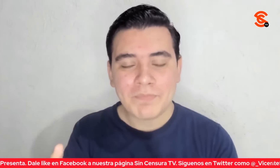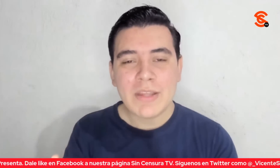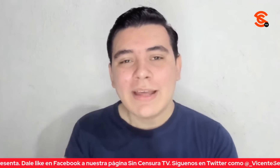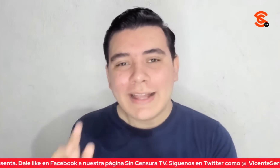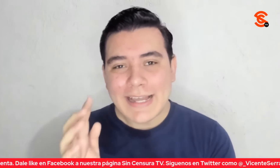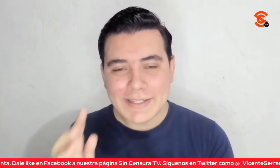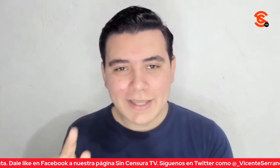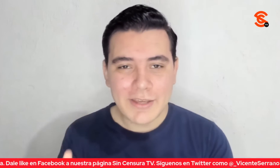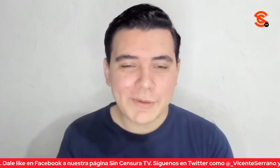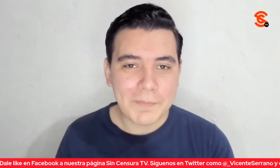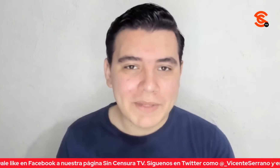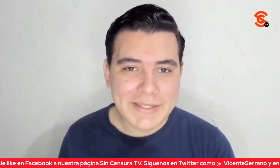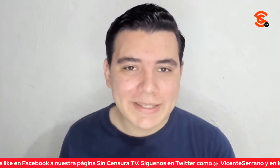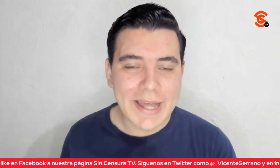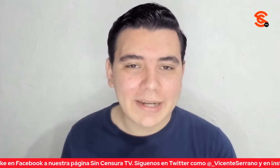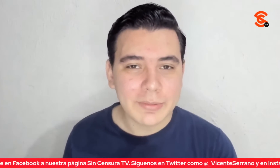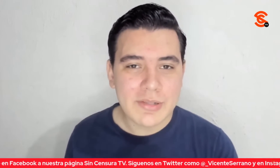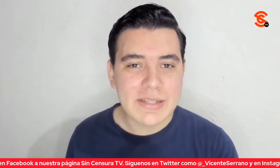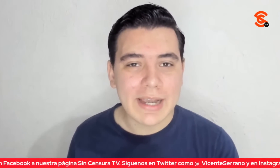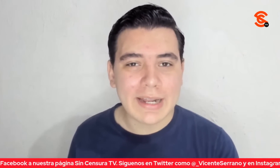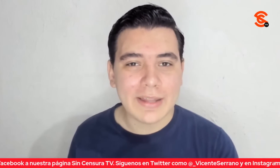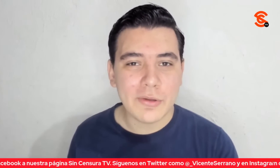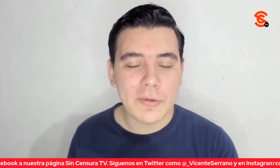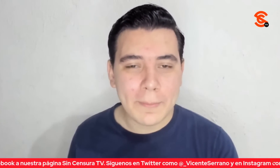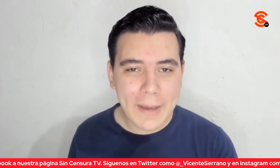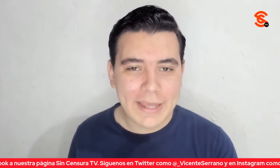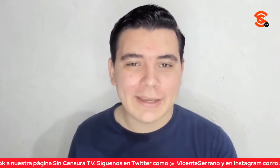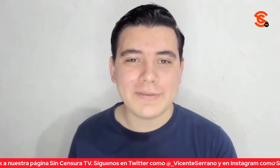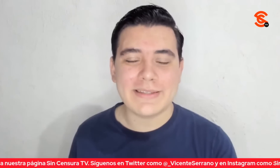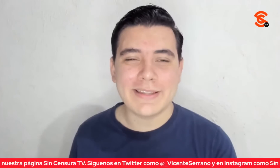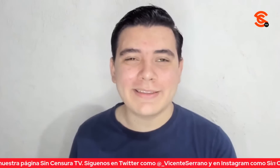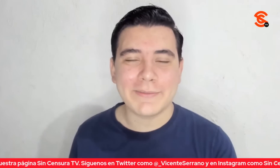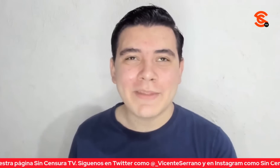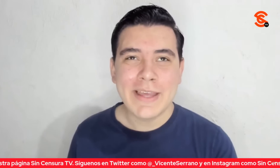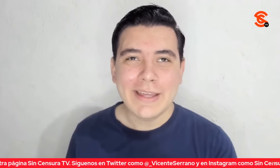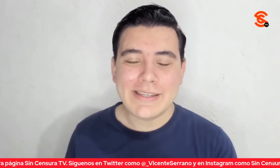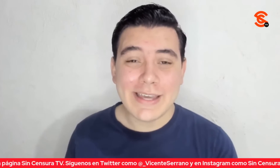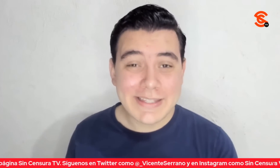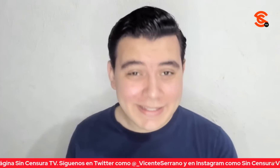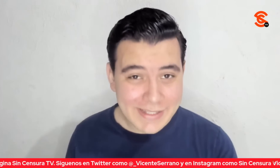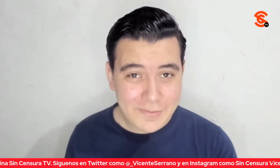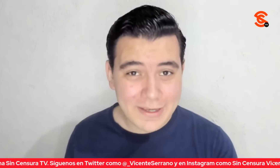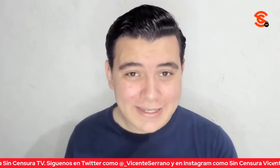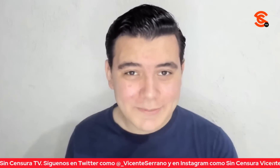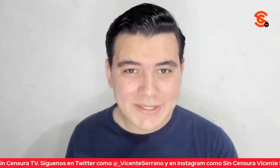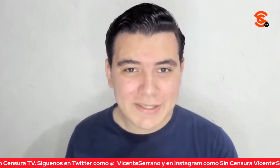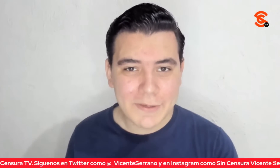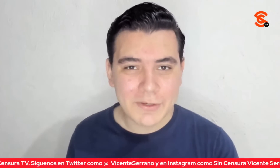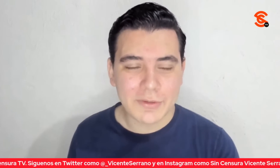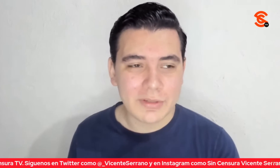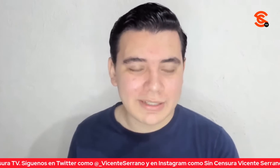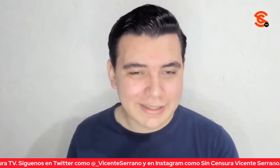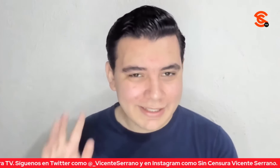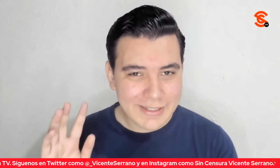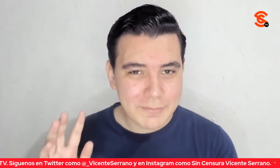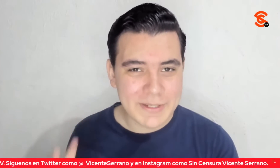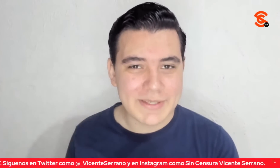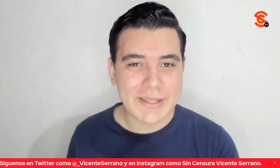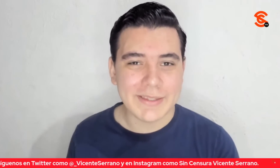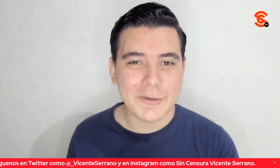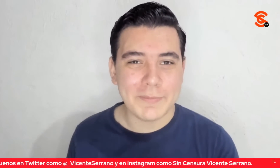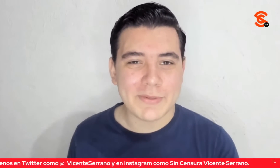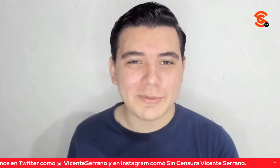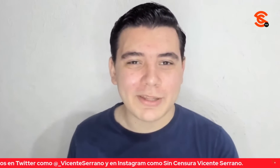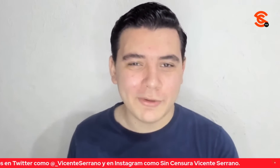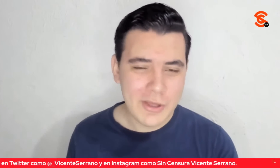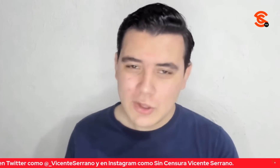ceiba. La ceiba es el árbol sagrado maya, Vicente, y esa ceiba en específico que tiene el